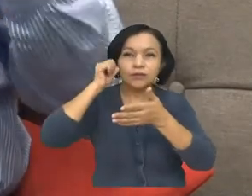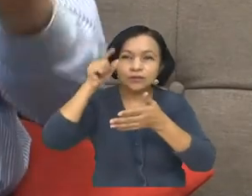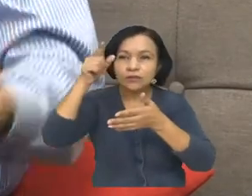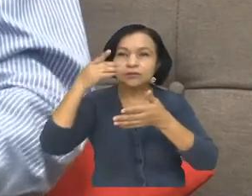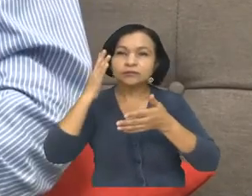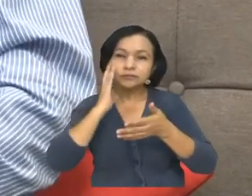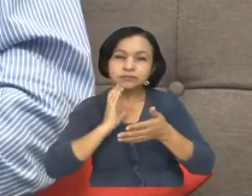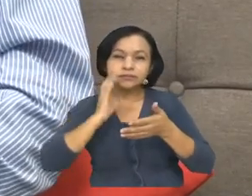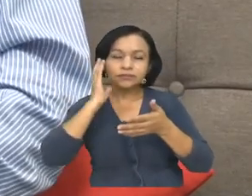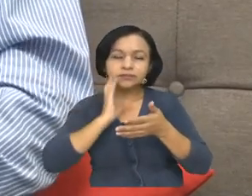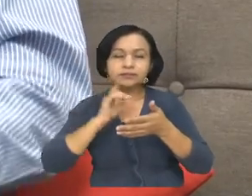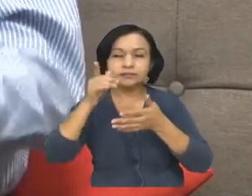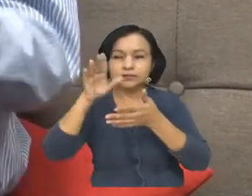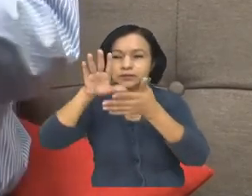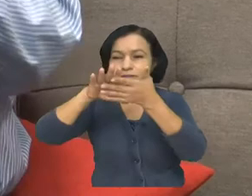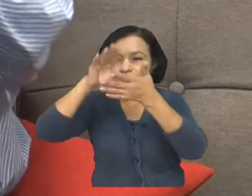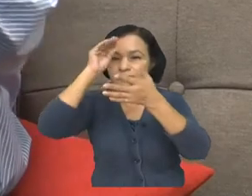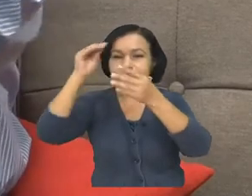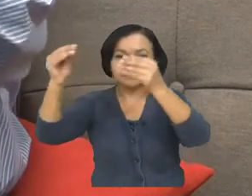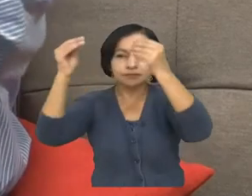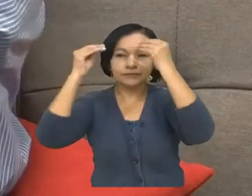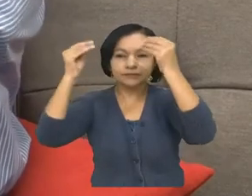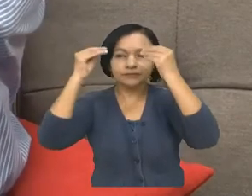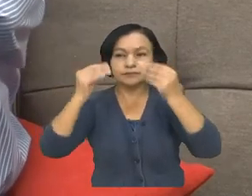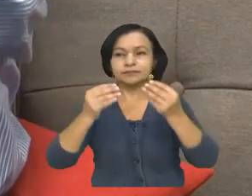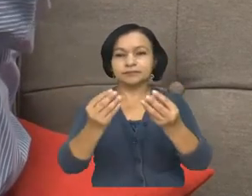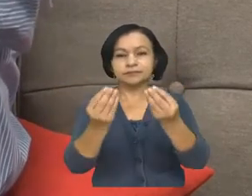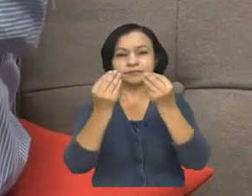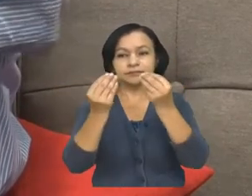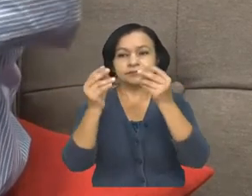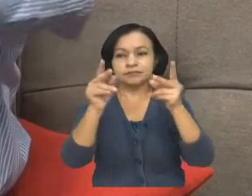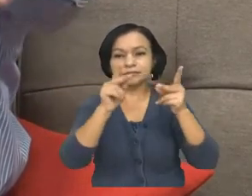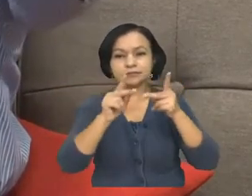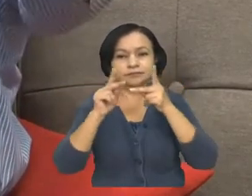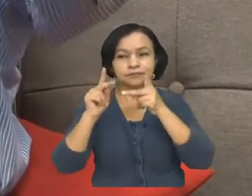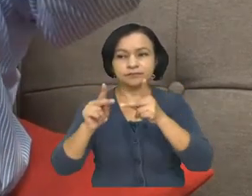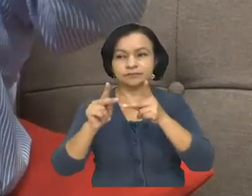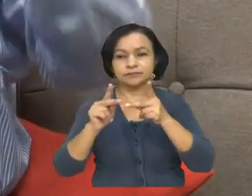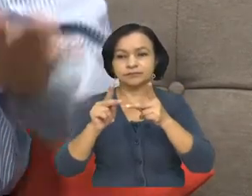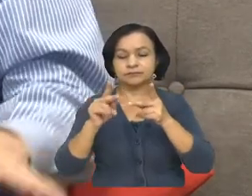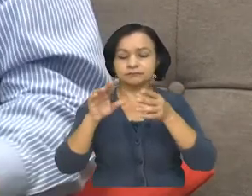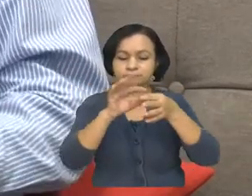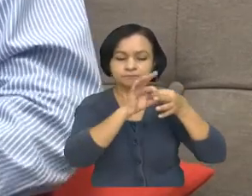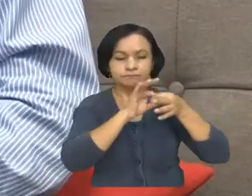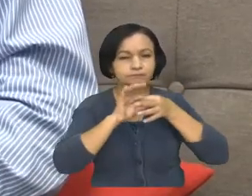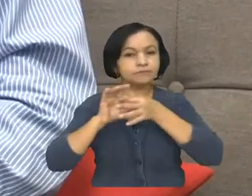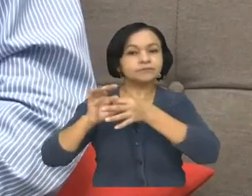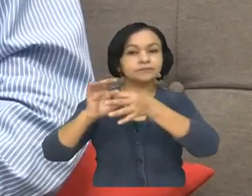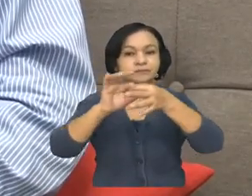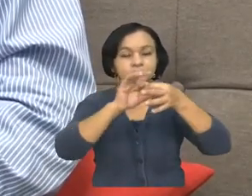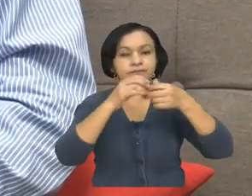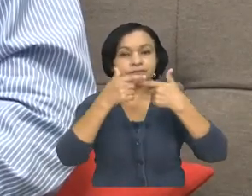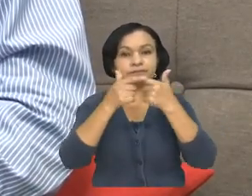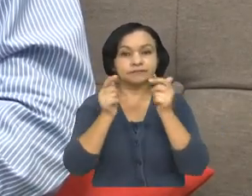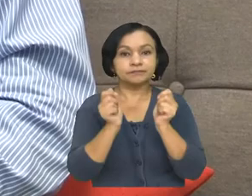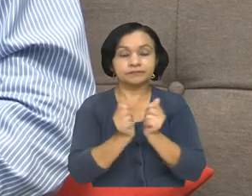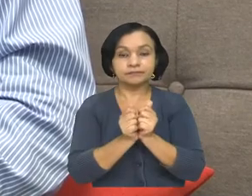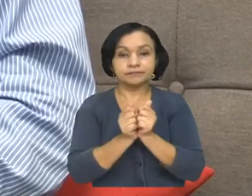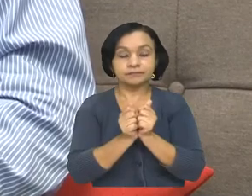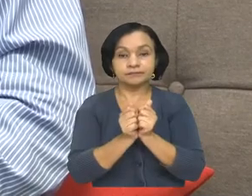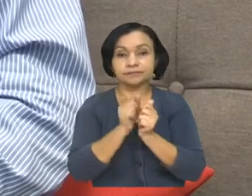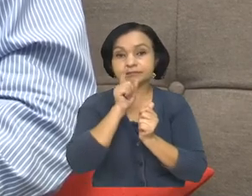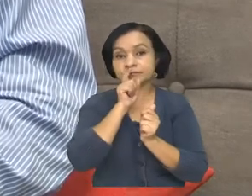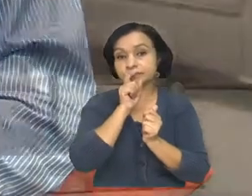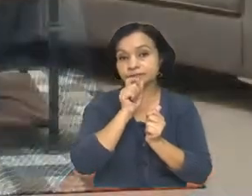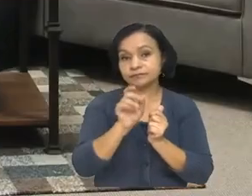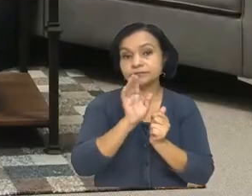fogueados, con mayor experiencia, pero gran parte de los de Vía Progreso nos unimos a ese grupo. Sí, me gustaría que